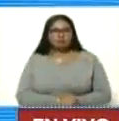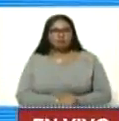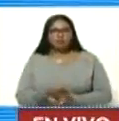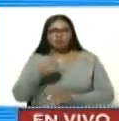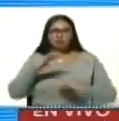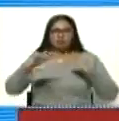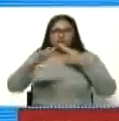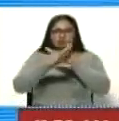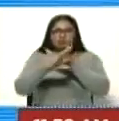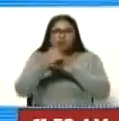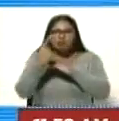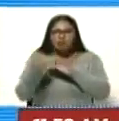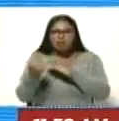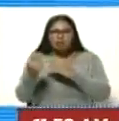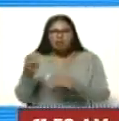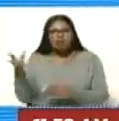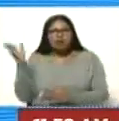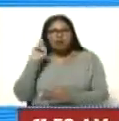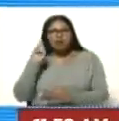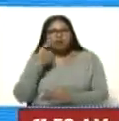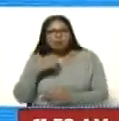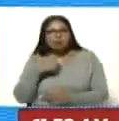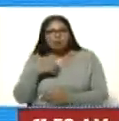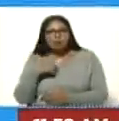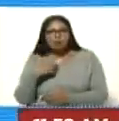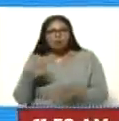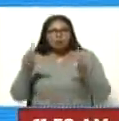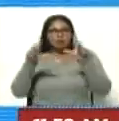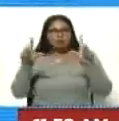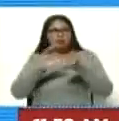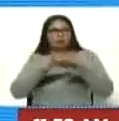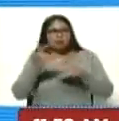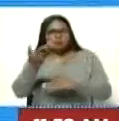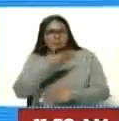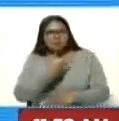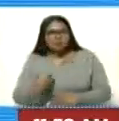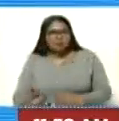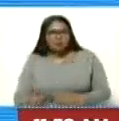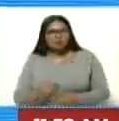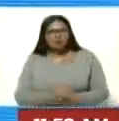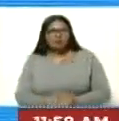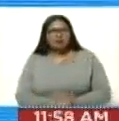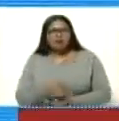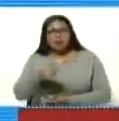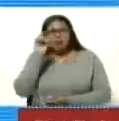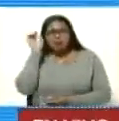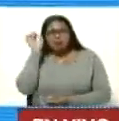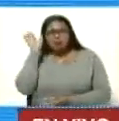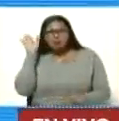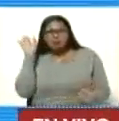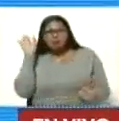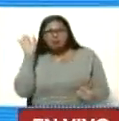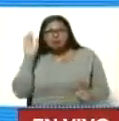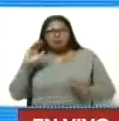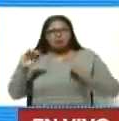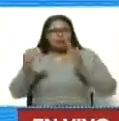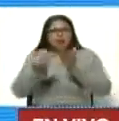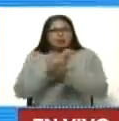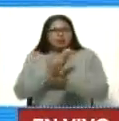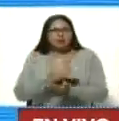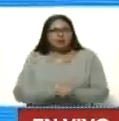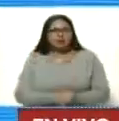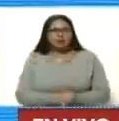censurarlo en las emisoras de radio y en televisión, porque ese presidente se le ocurrió eliminar las